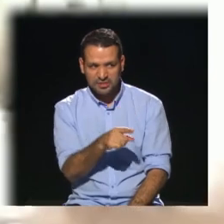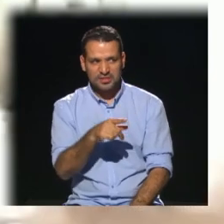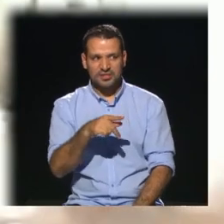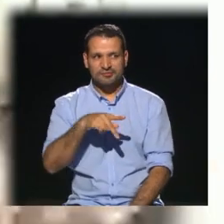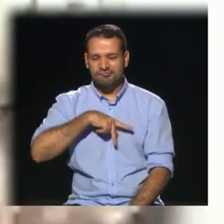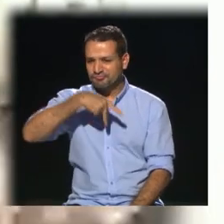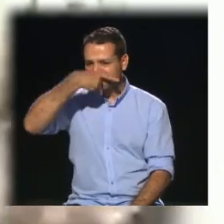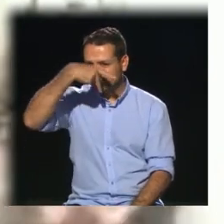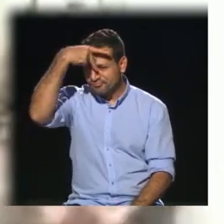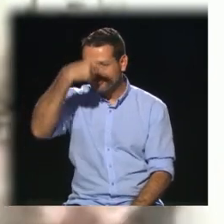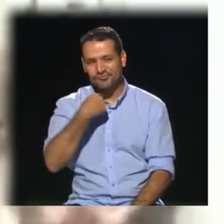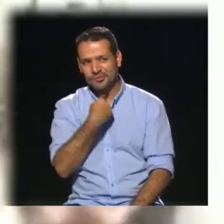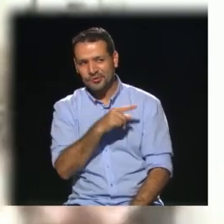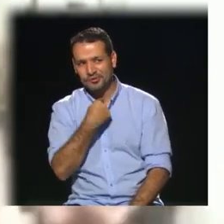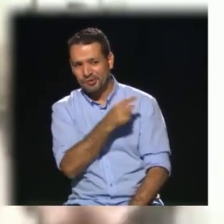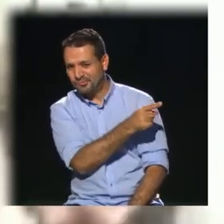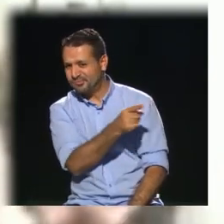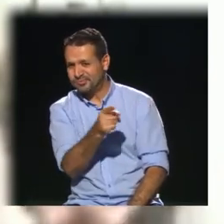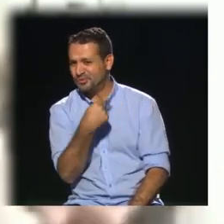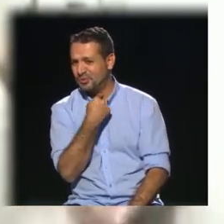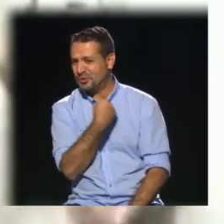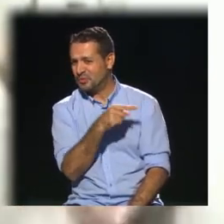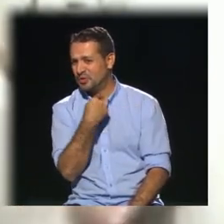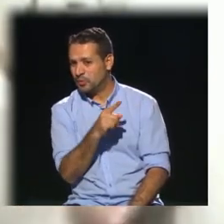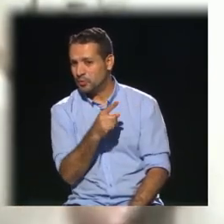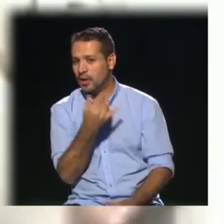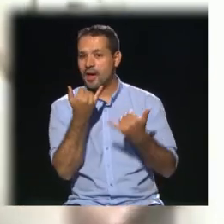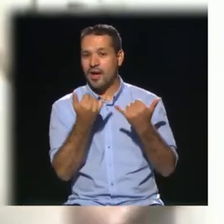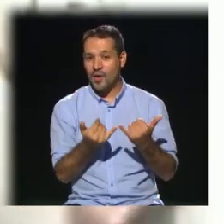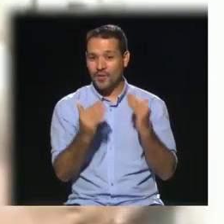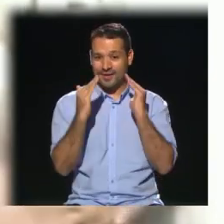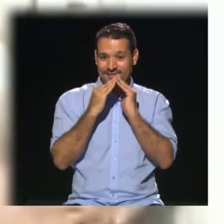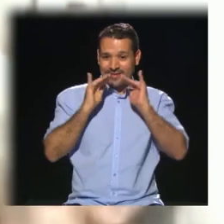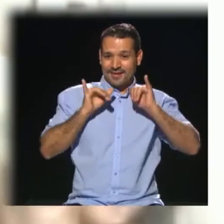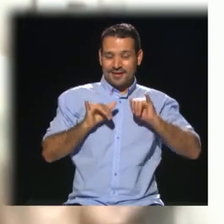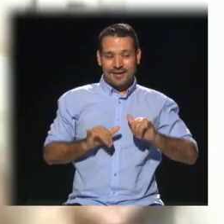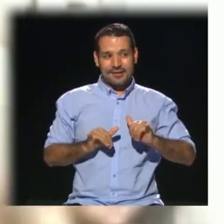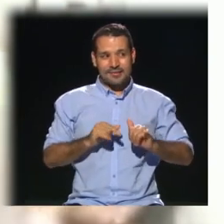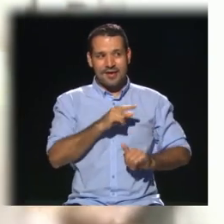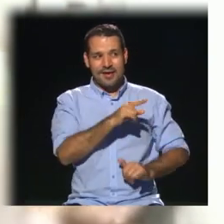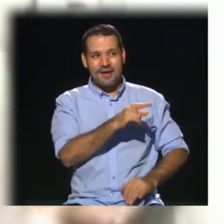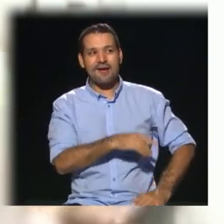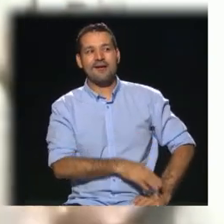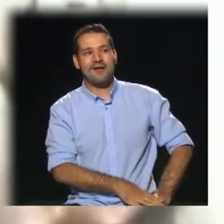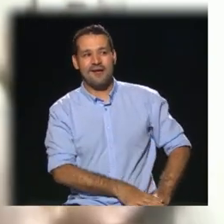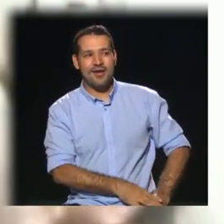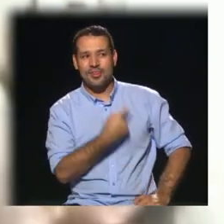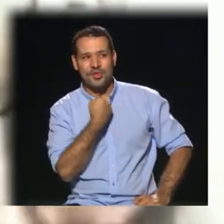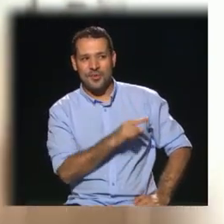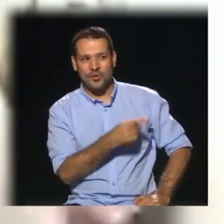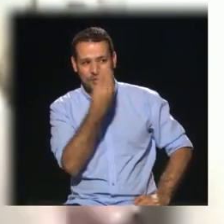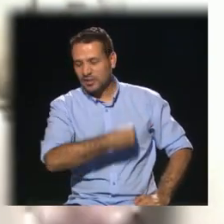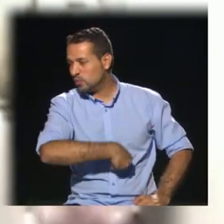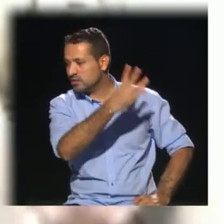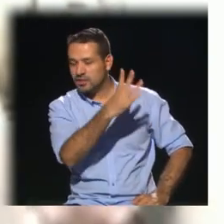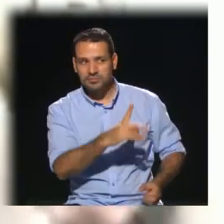que dice, pero ahora que salimos de la normalidad nos damos cuenta que ese que es diferente a mí y que yo pensaba en el fondo que a mí no me